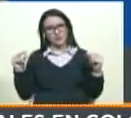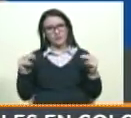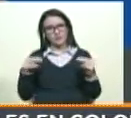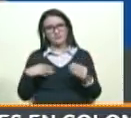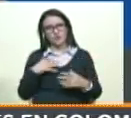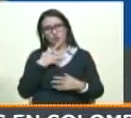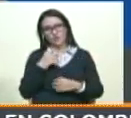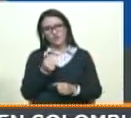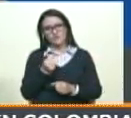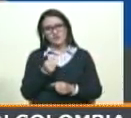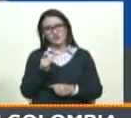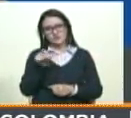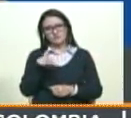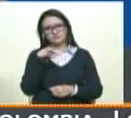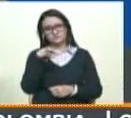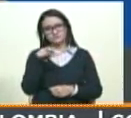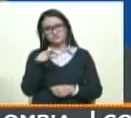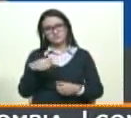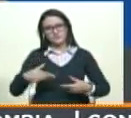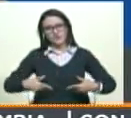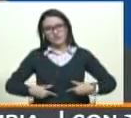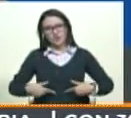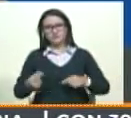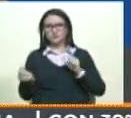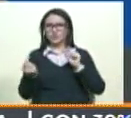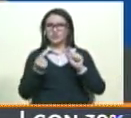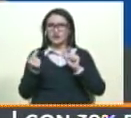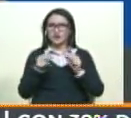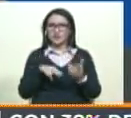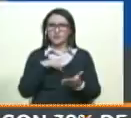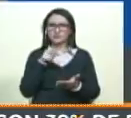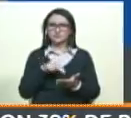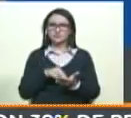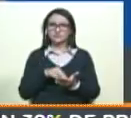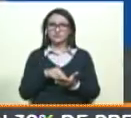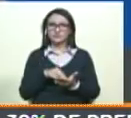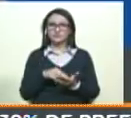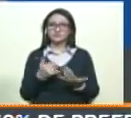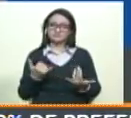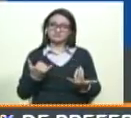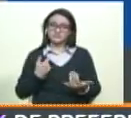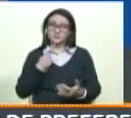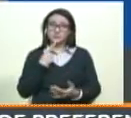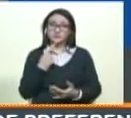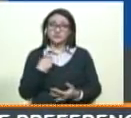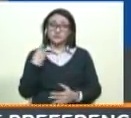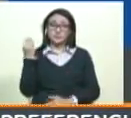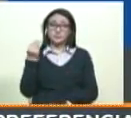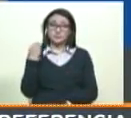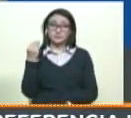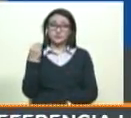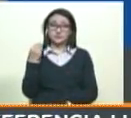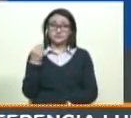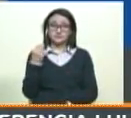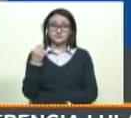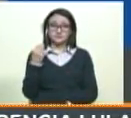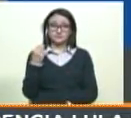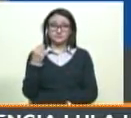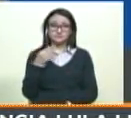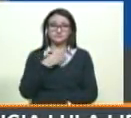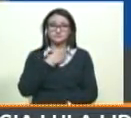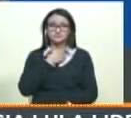el presidente Daniel Ortega y en sus esfuerzos para el diálogo nacional. Y lo que sí te puedo decir es que nos parece un